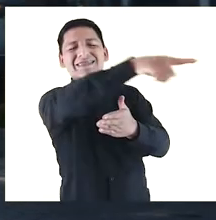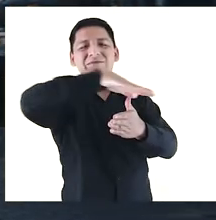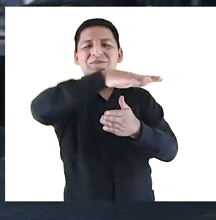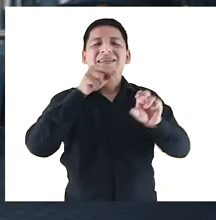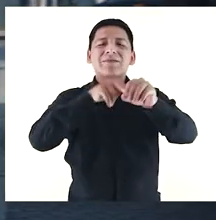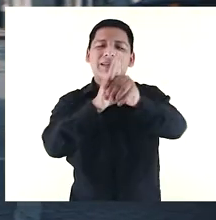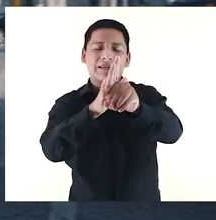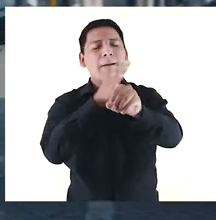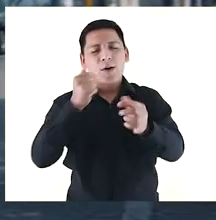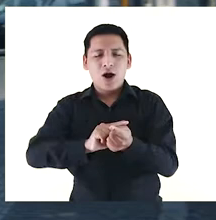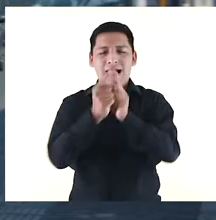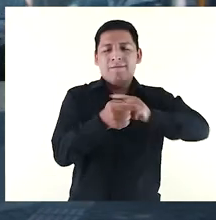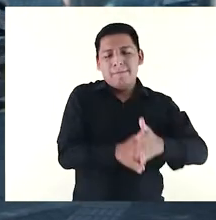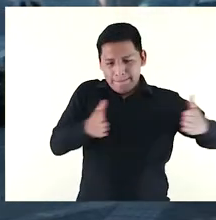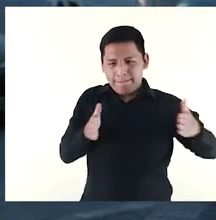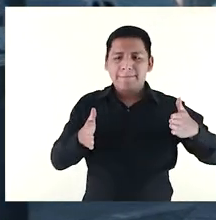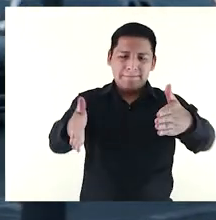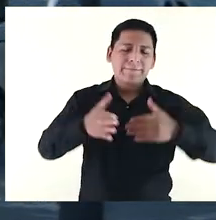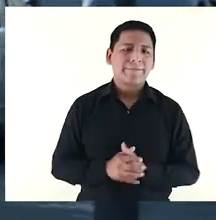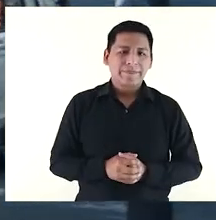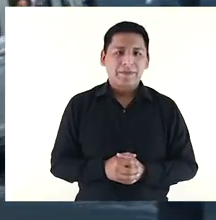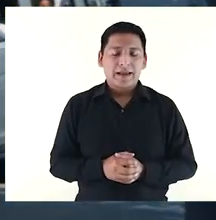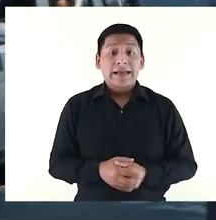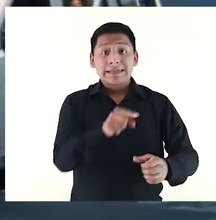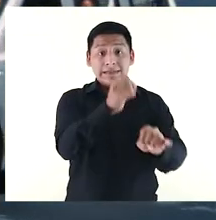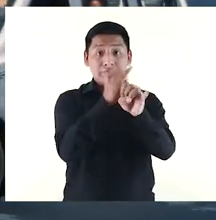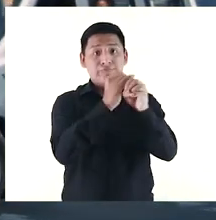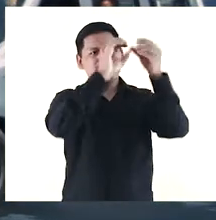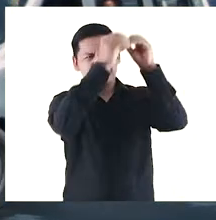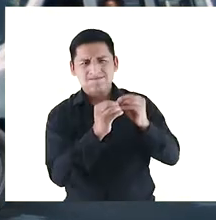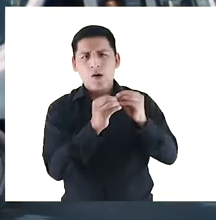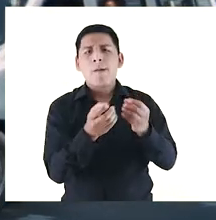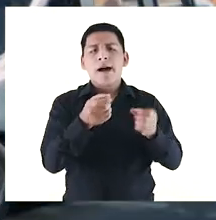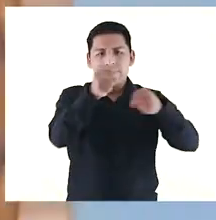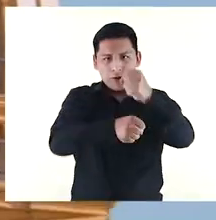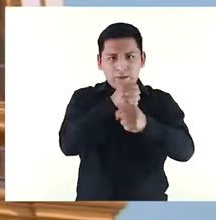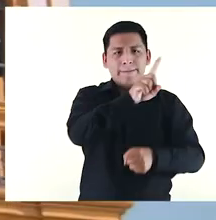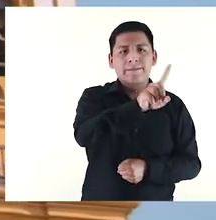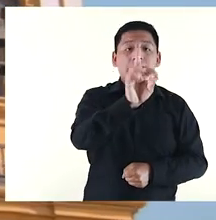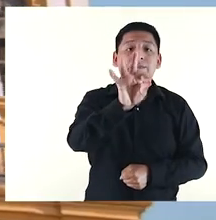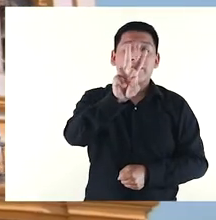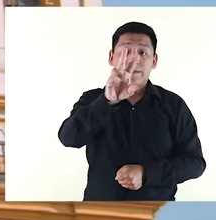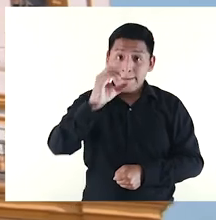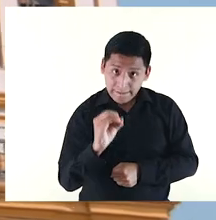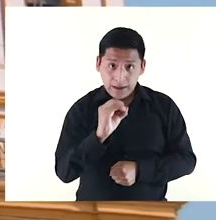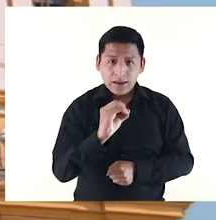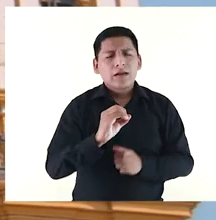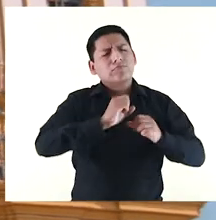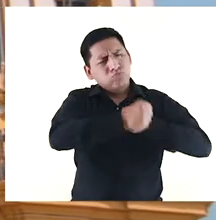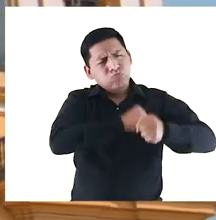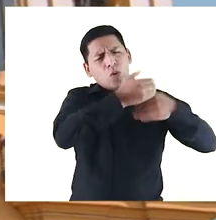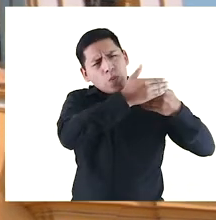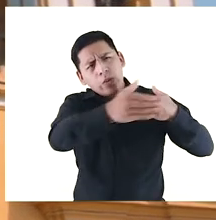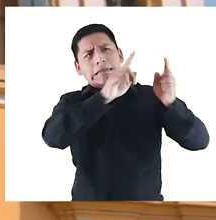el cementerio, por lo que se le retiró, ampliando la avenida. La iglesia se modificó completamente en la década de los años 20 del siglo pasado,